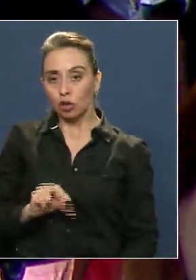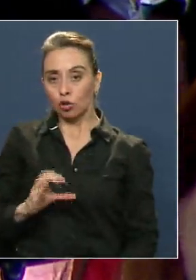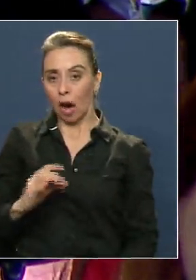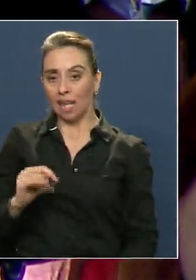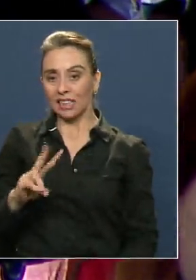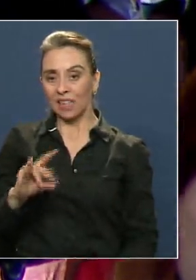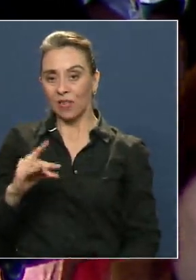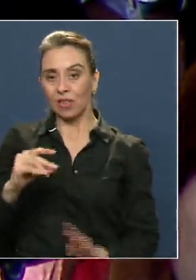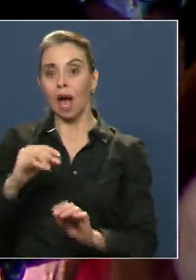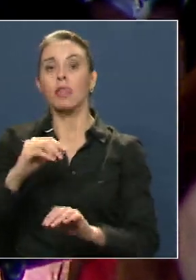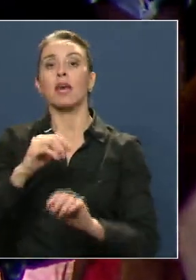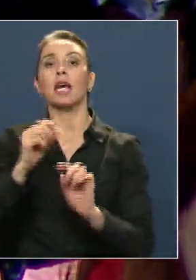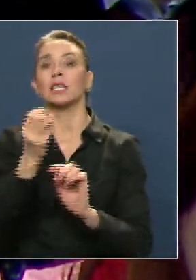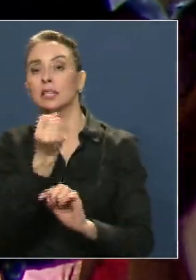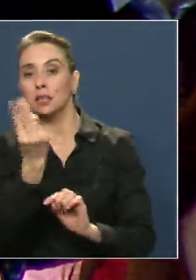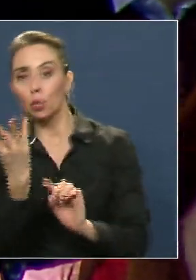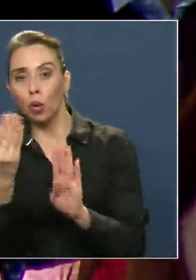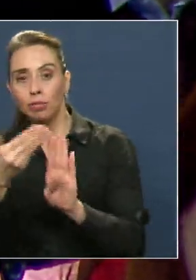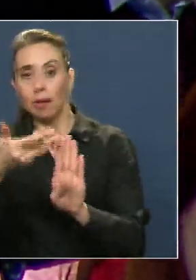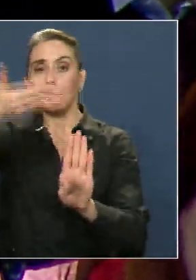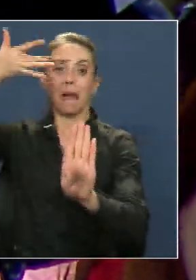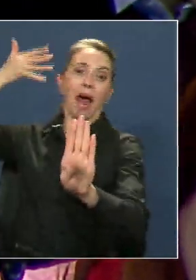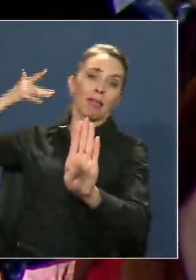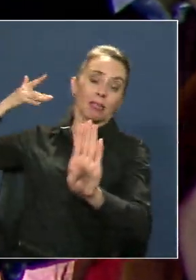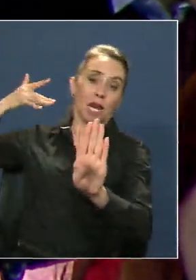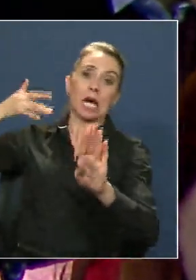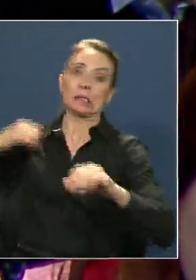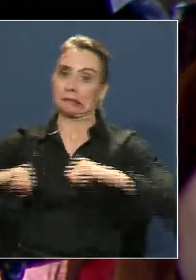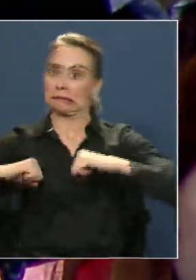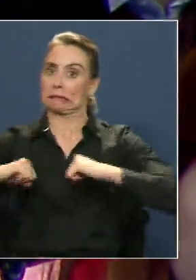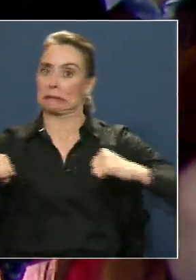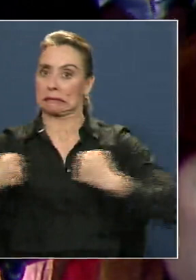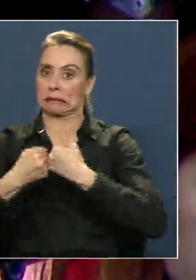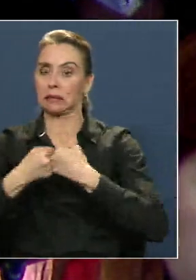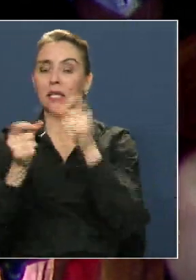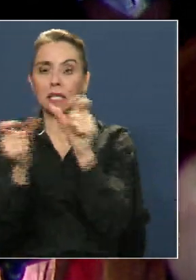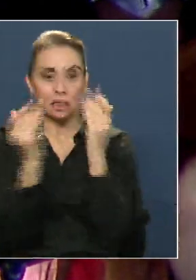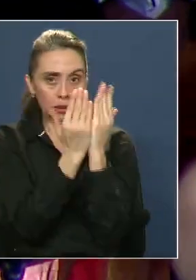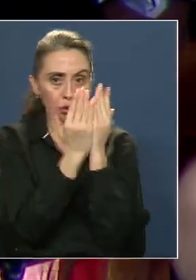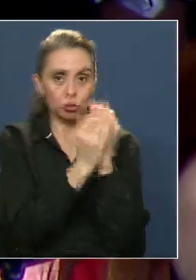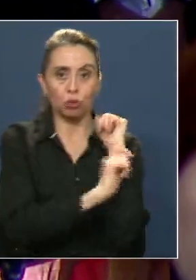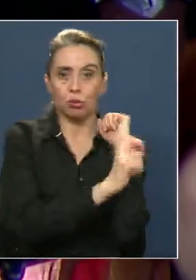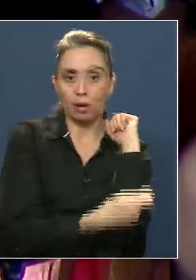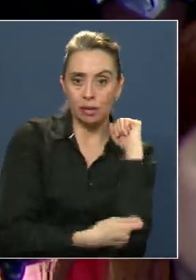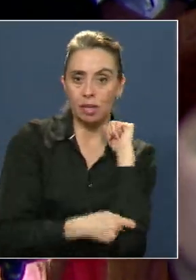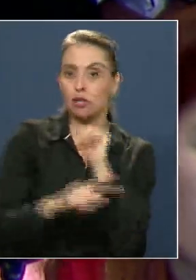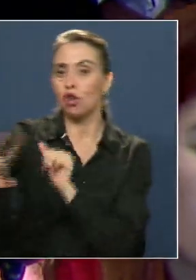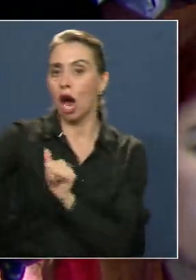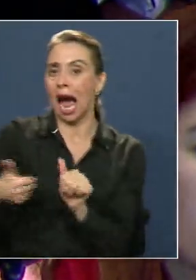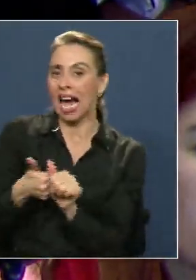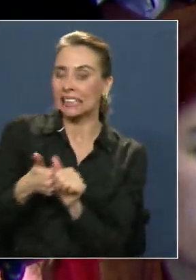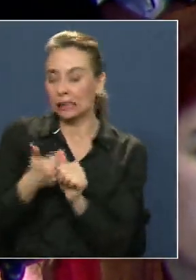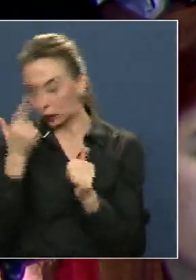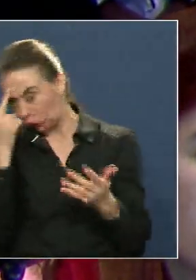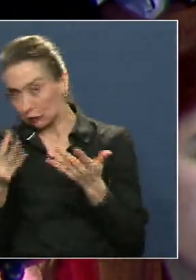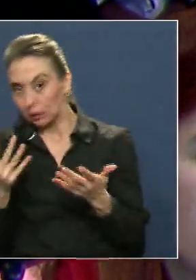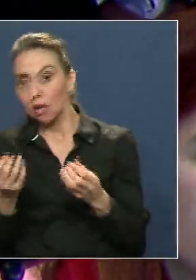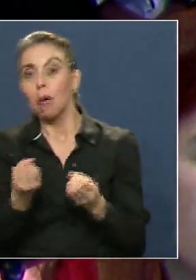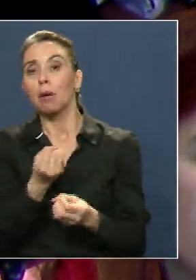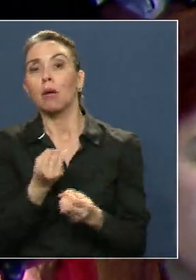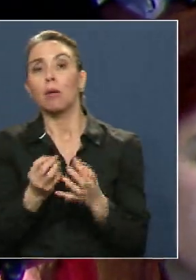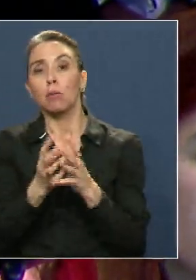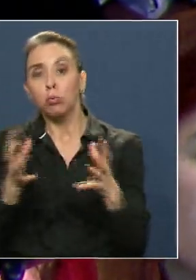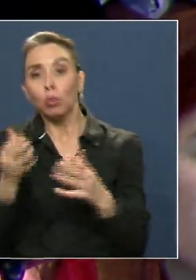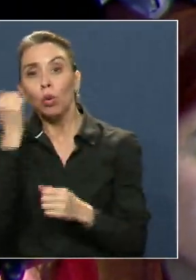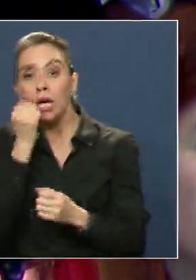que genera muchas tensiones y hay que reconocerlo en quienes han estudiado el derecho, a quienes nos asesoran y que con mucho cariño también nos han